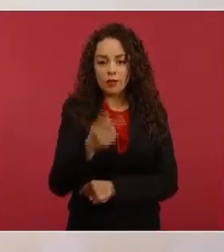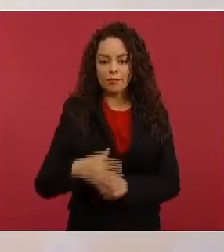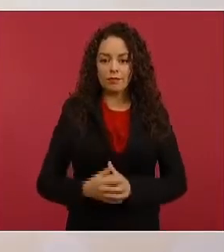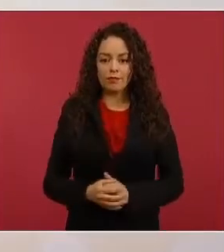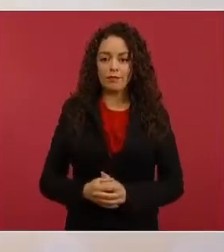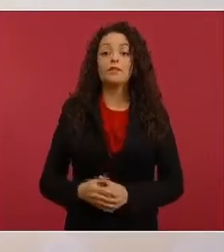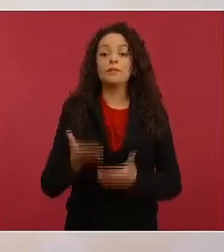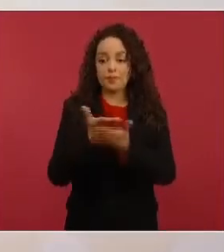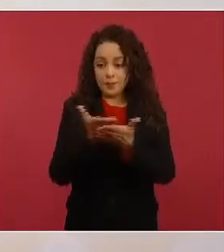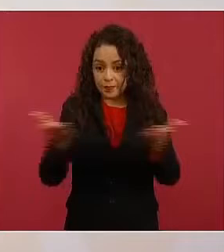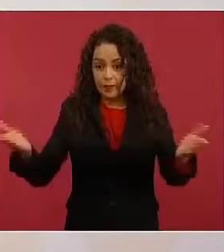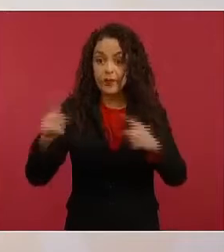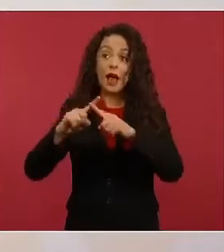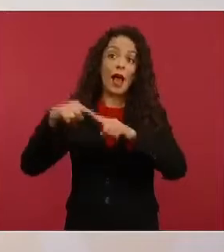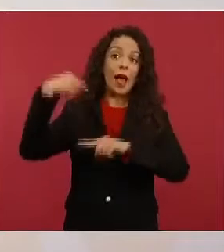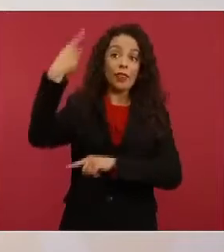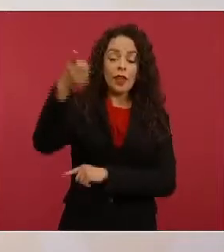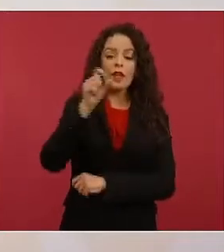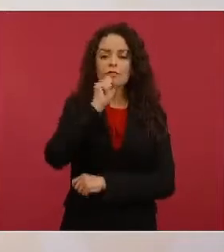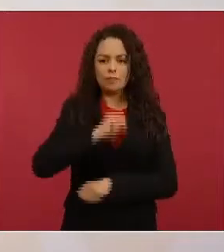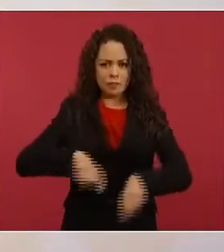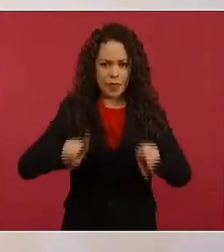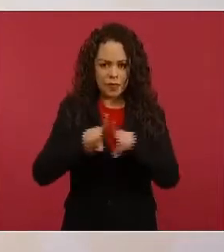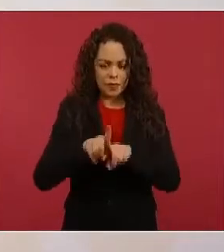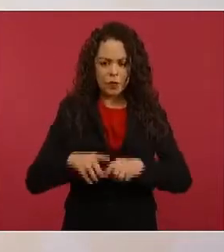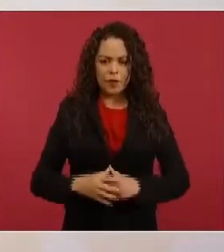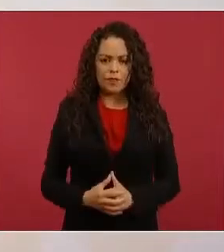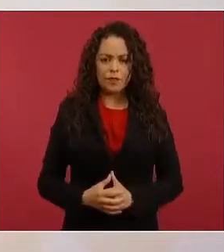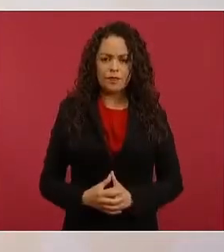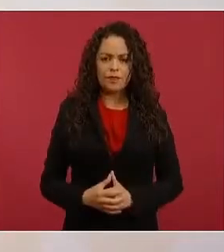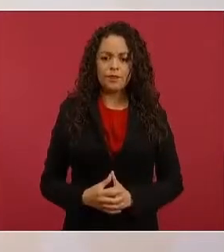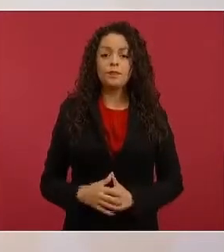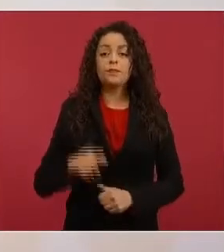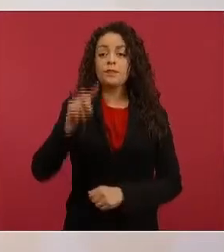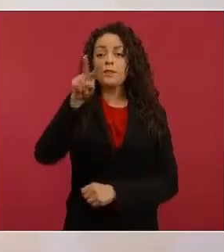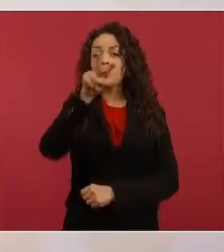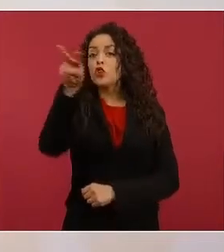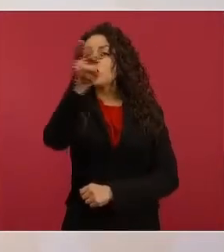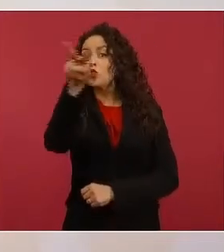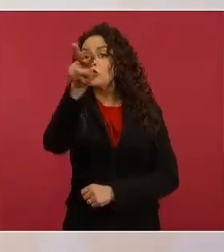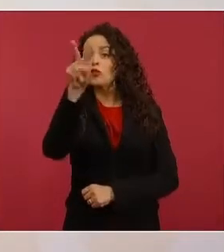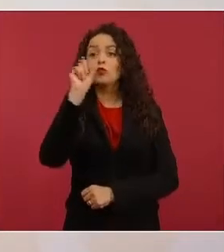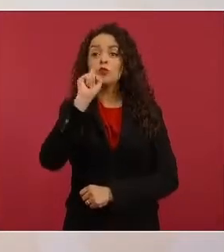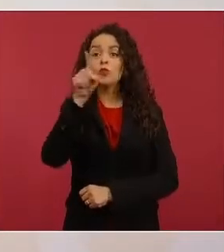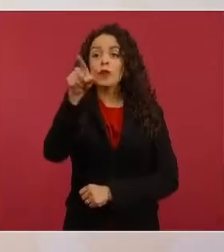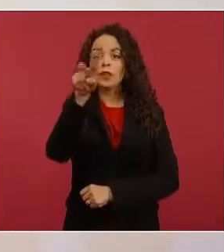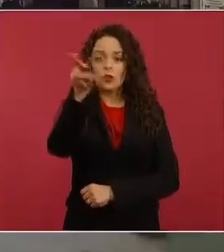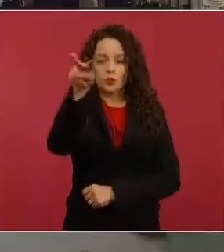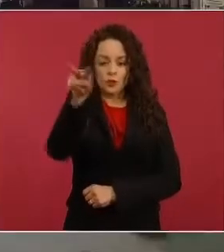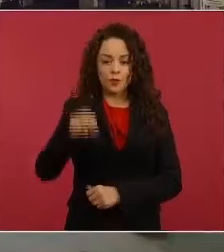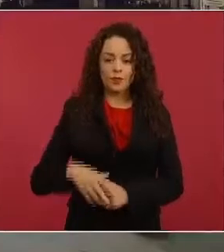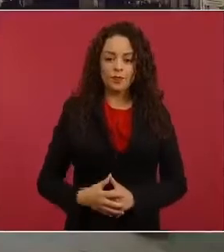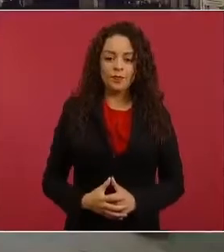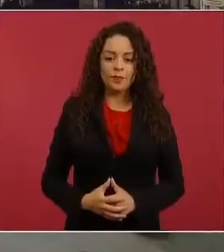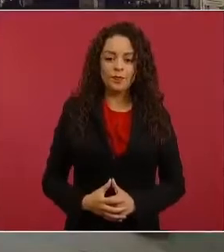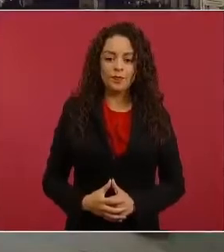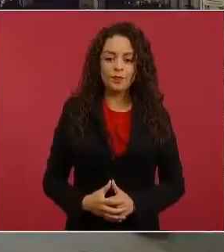Atrás también. De acuerdo, las dos compañeras.